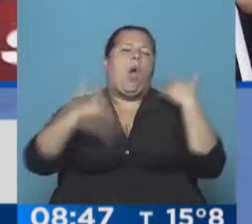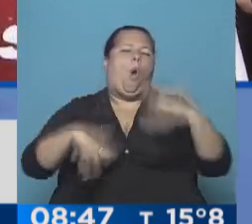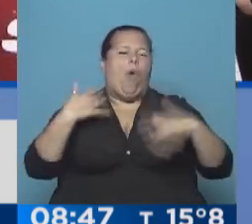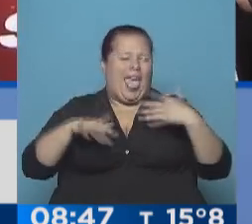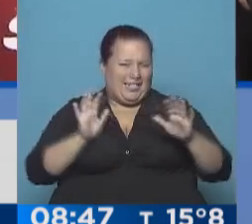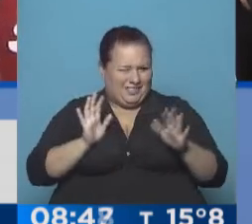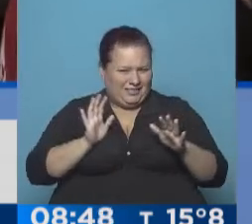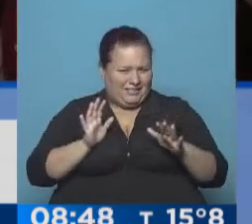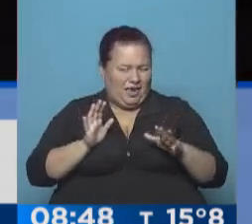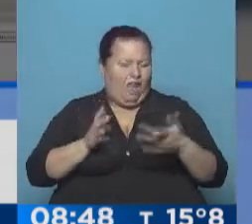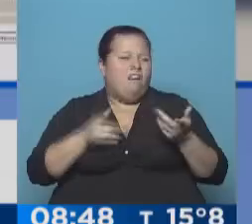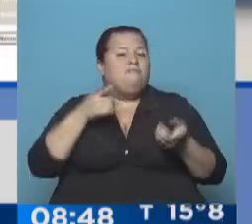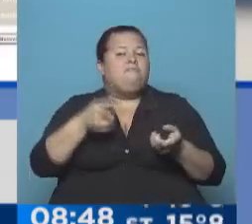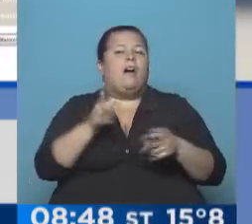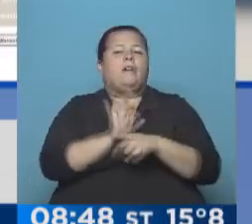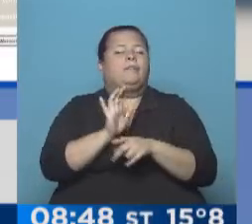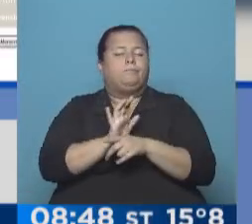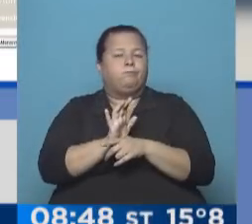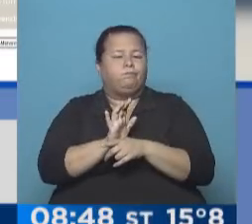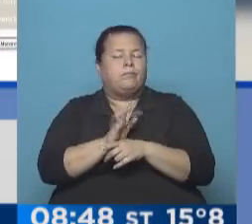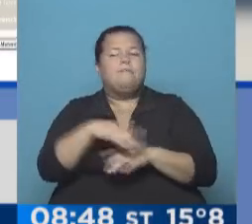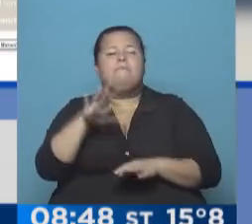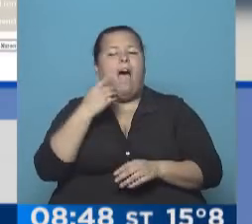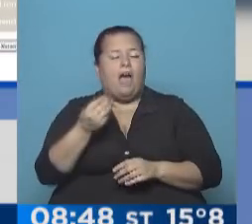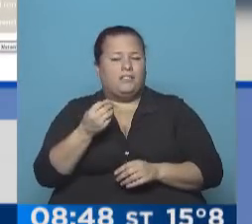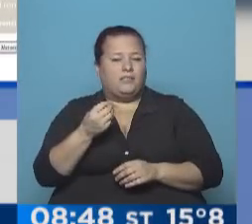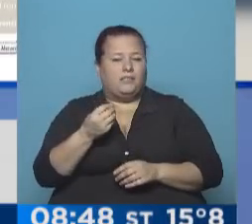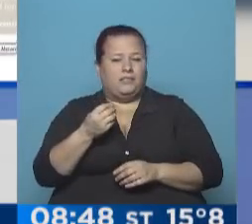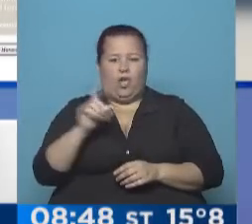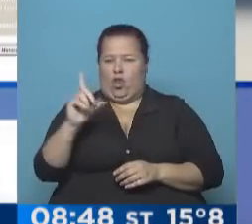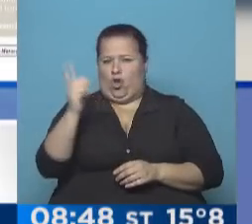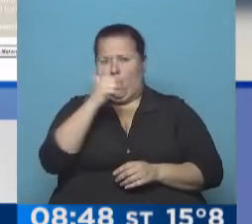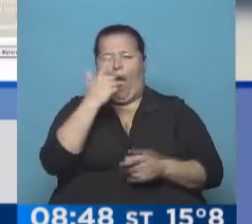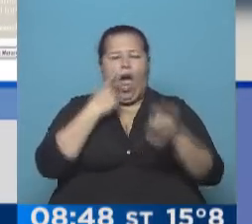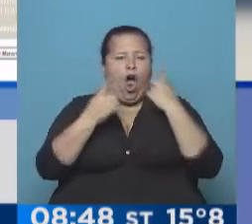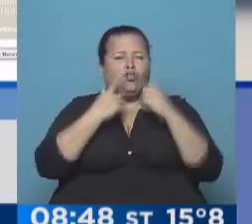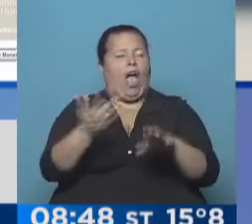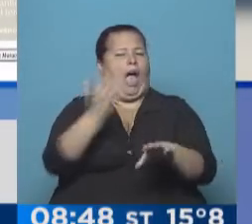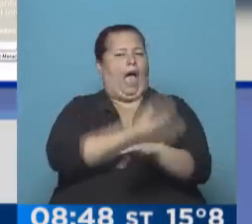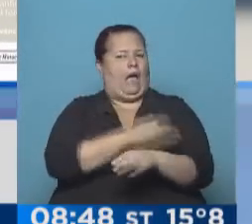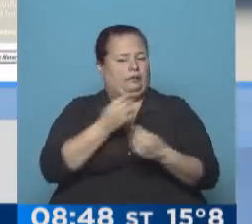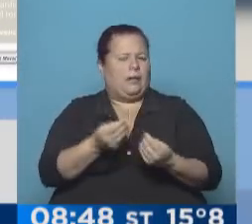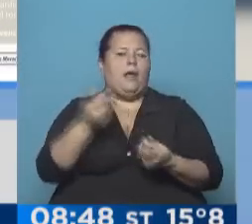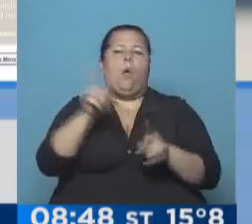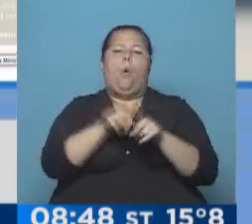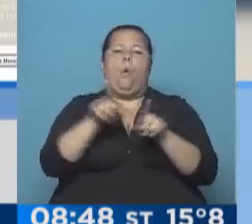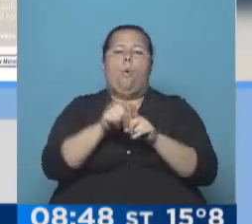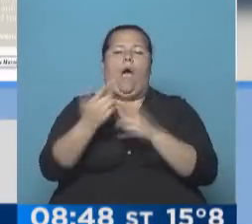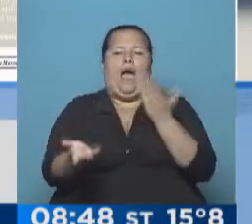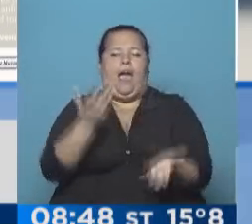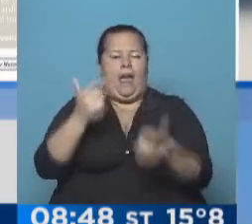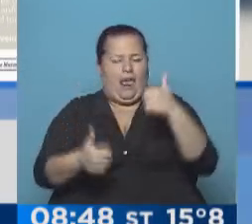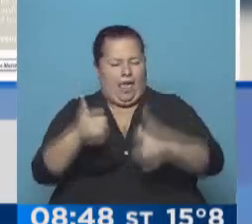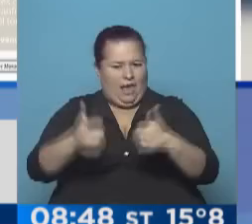urgencia, uh-huh. Que esto significa centralmente de que no existen los controles previos, como pasa con las